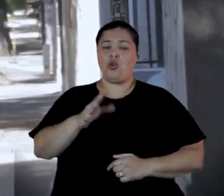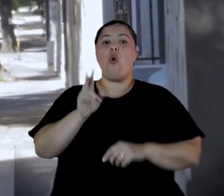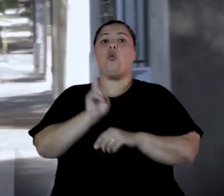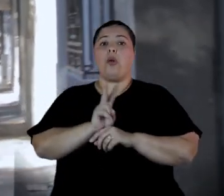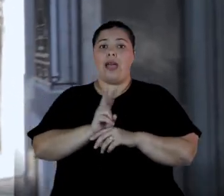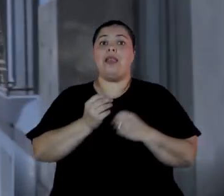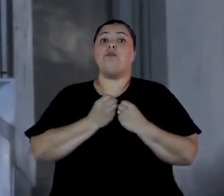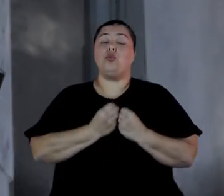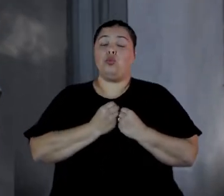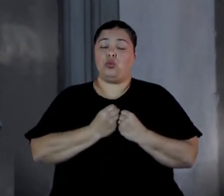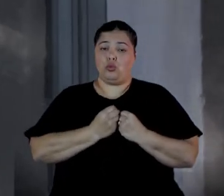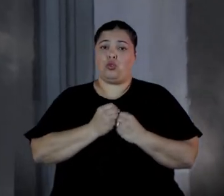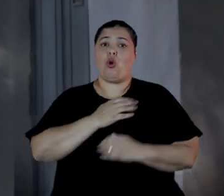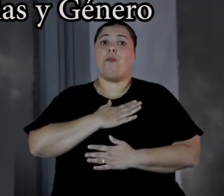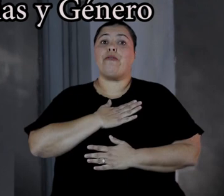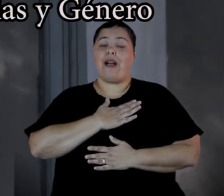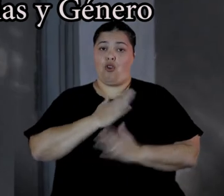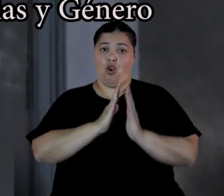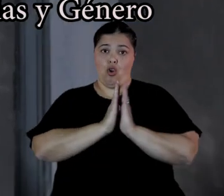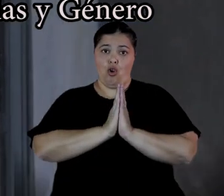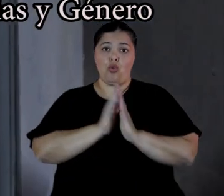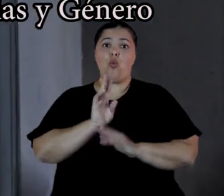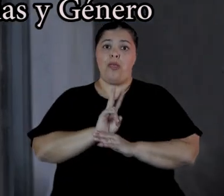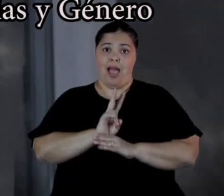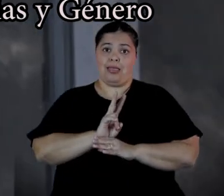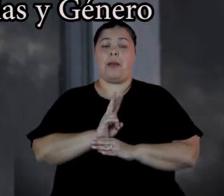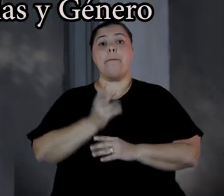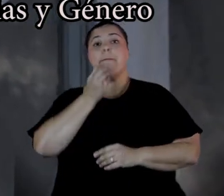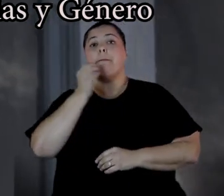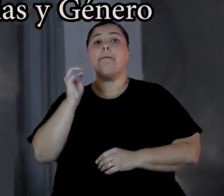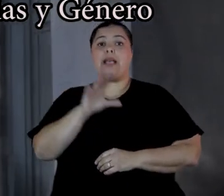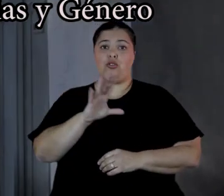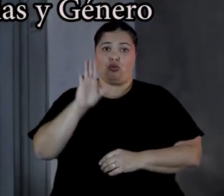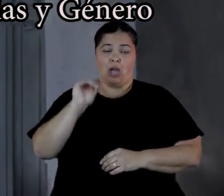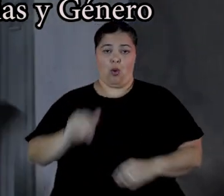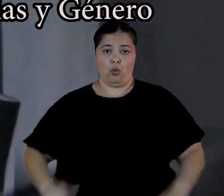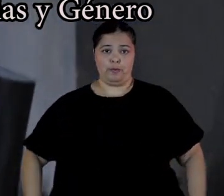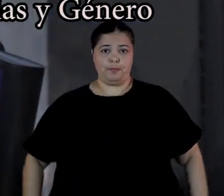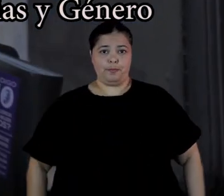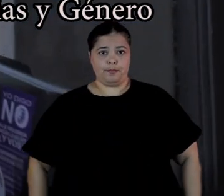Por favor, cuídate mucho. Dale, gracias. Besote, besote. Chao, chao.